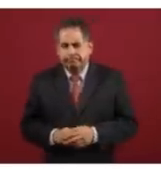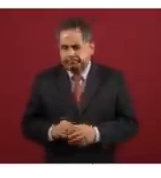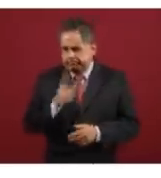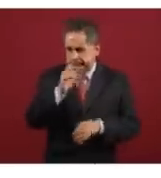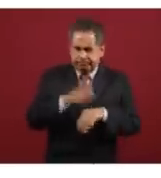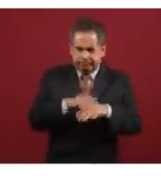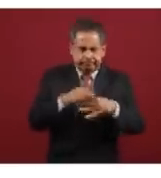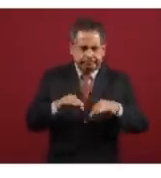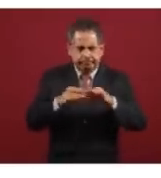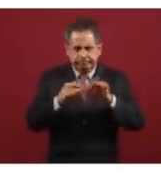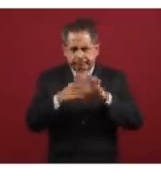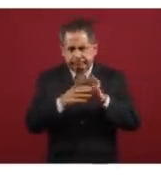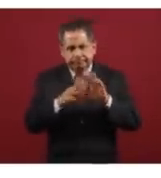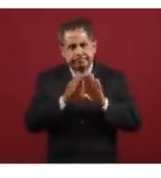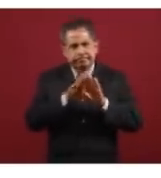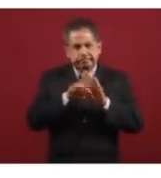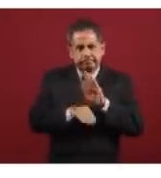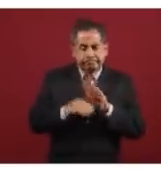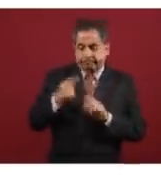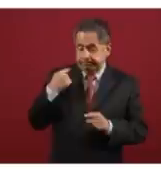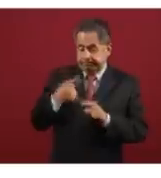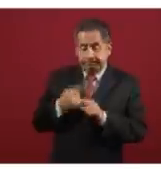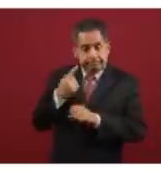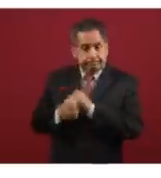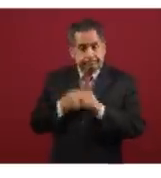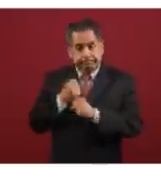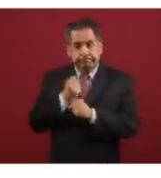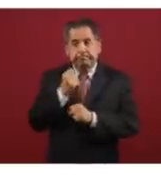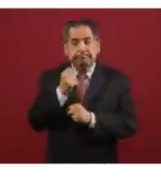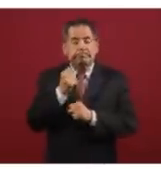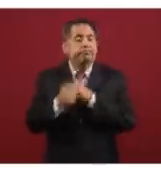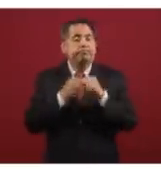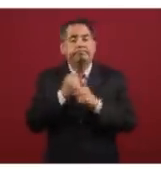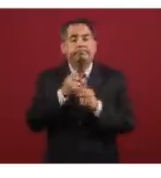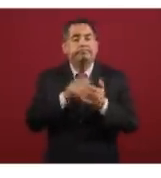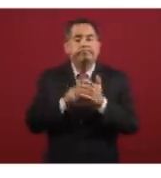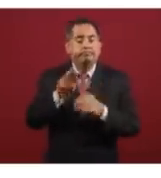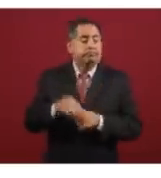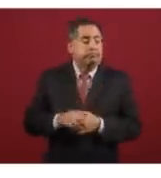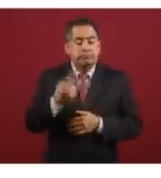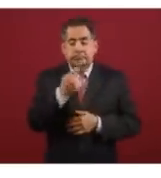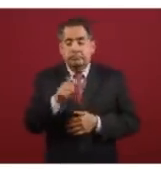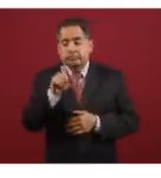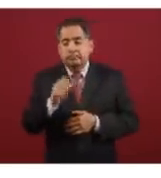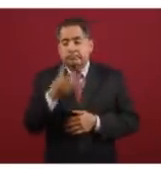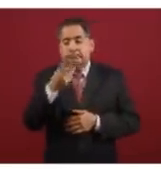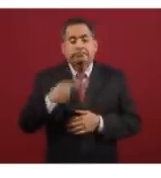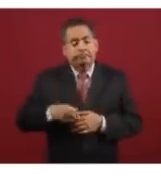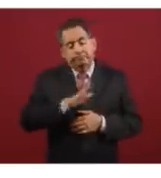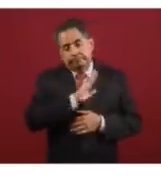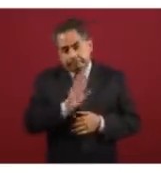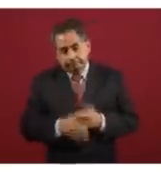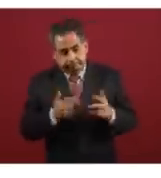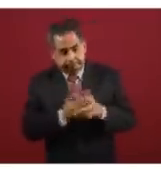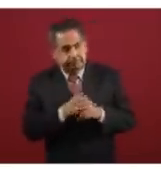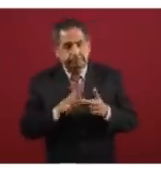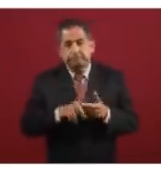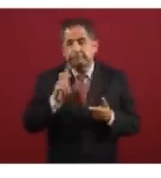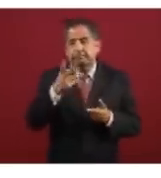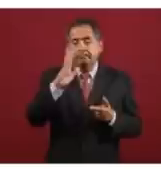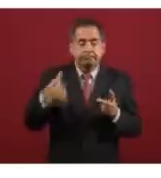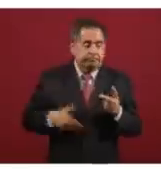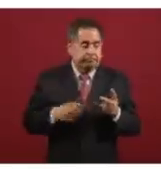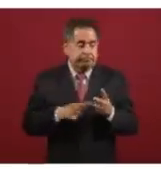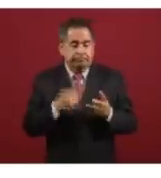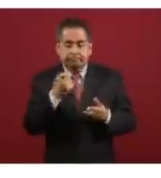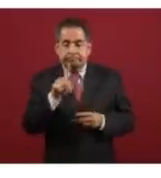un punto de inflexión. Esto es lo que llevamos en el presente año 2019, 123 fallecidos, 34 heridos y